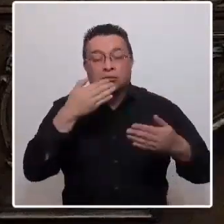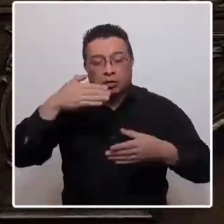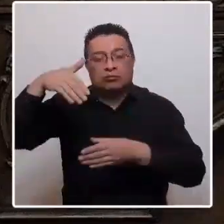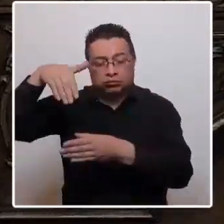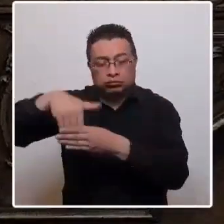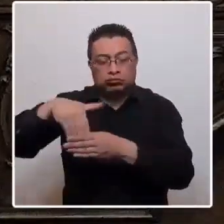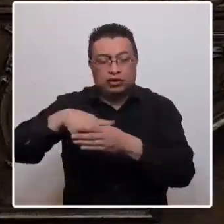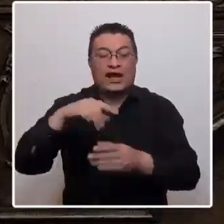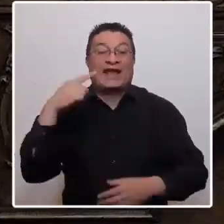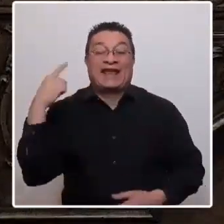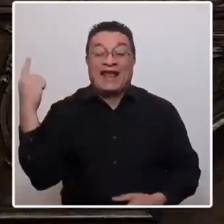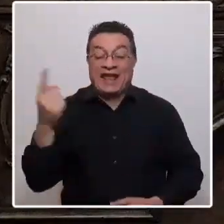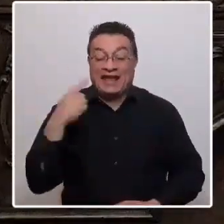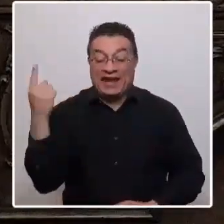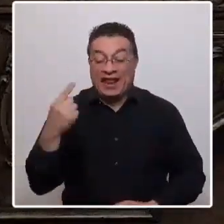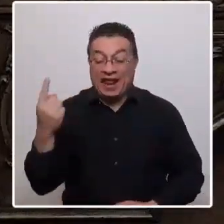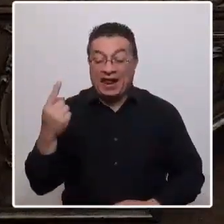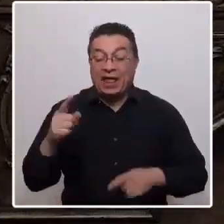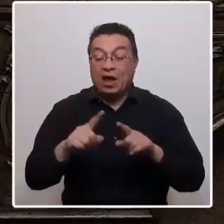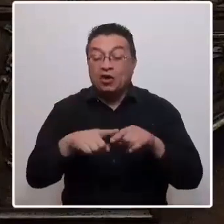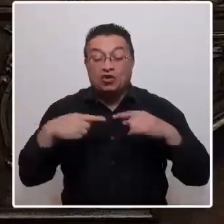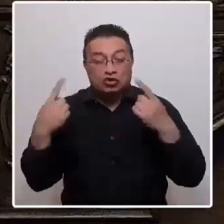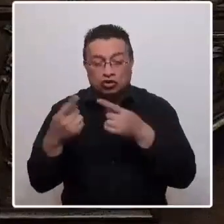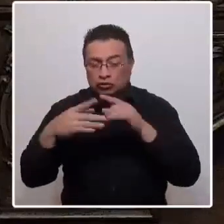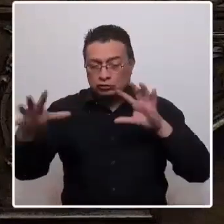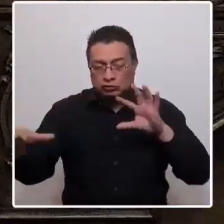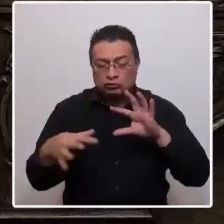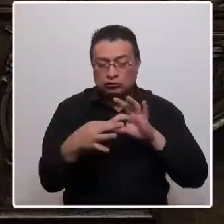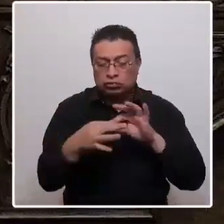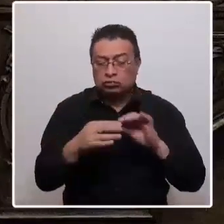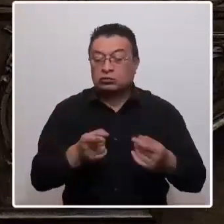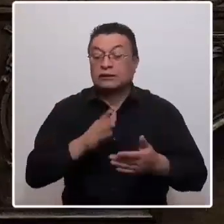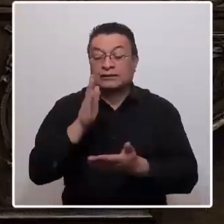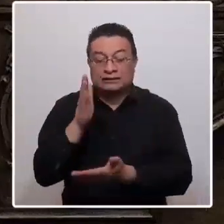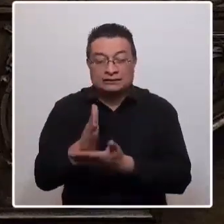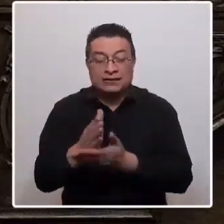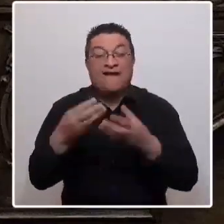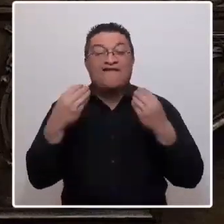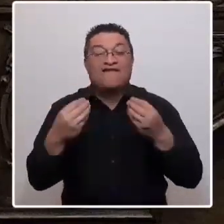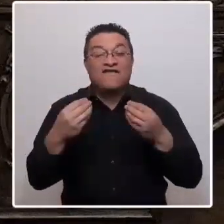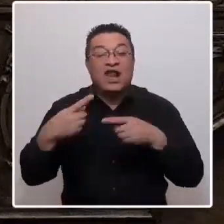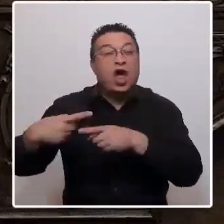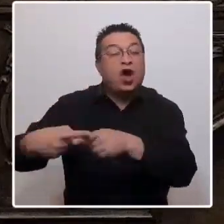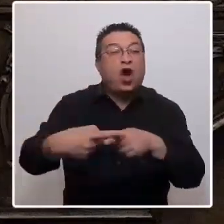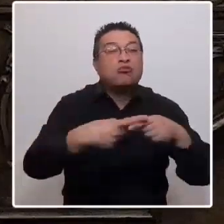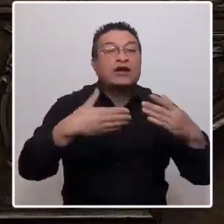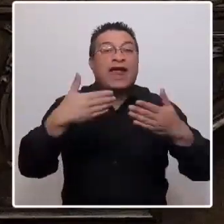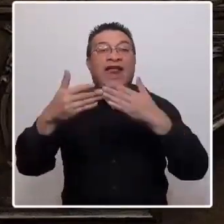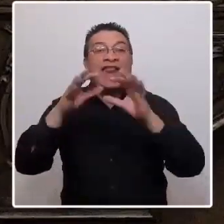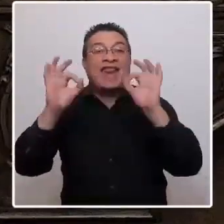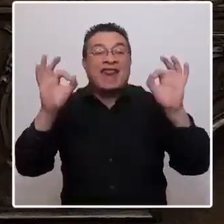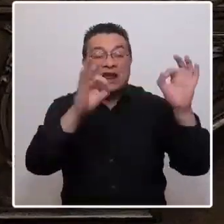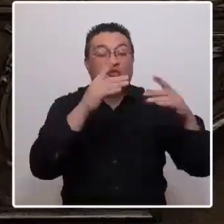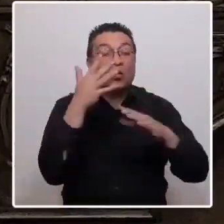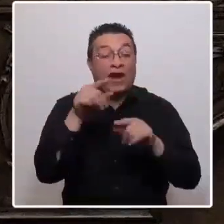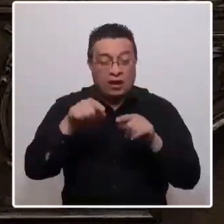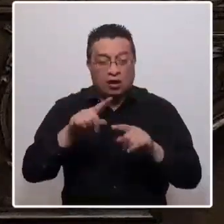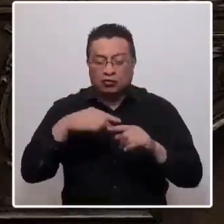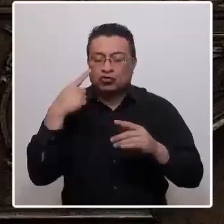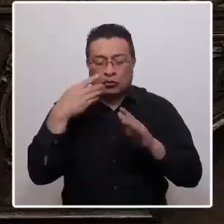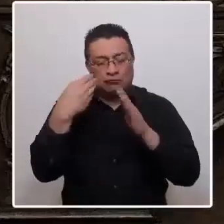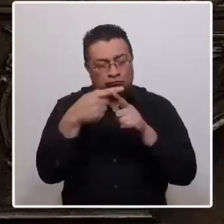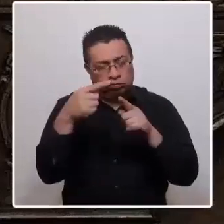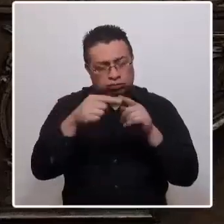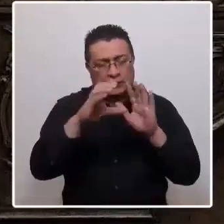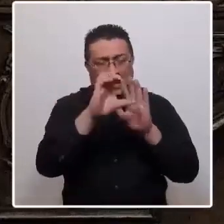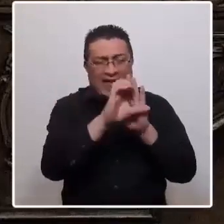dio en general, de todo lo relacionado al bloque B, de bienes comunes naturales, en donde se establecen los distintos estatutos para cada